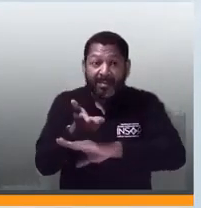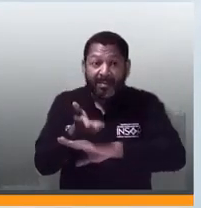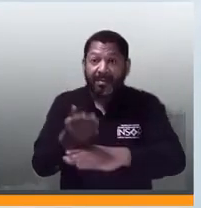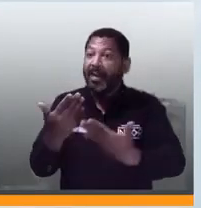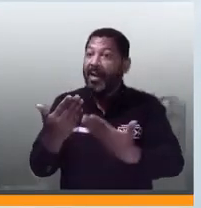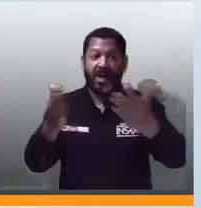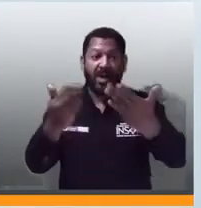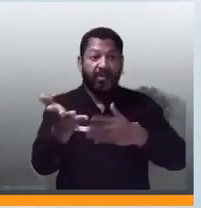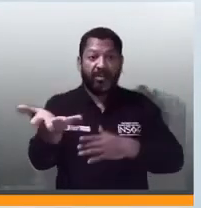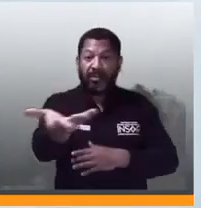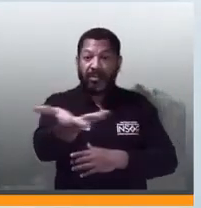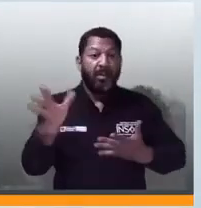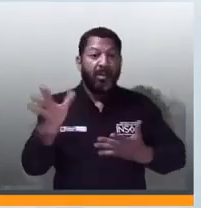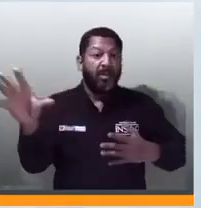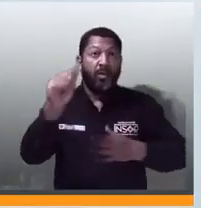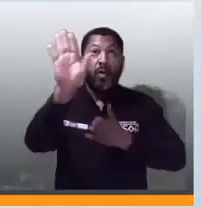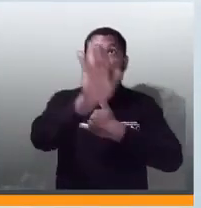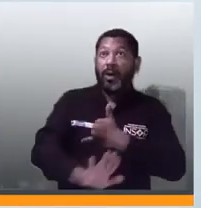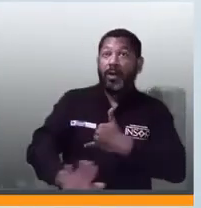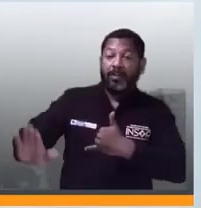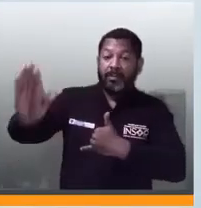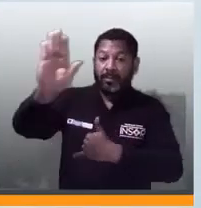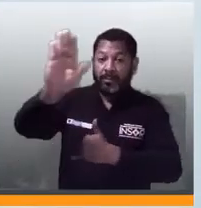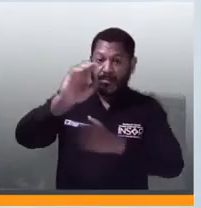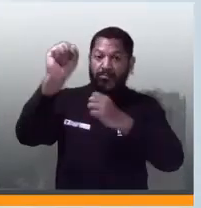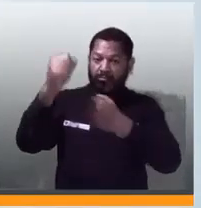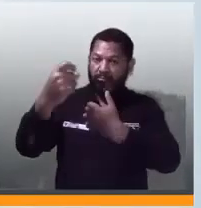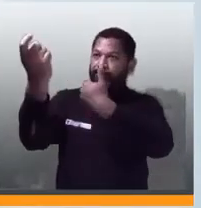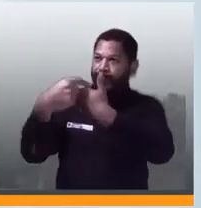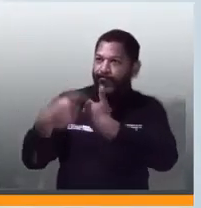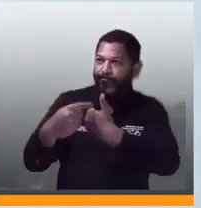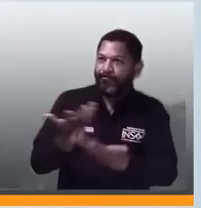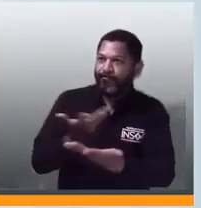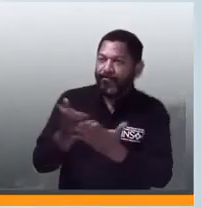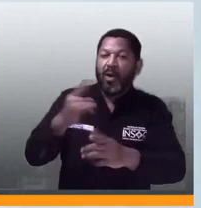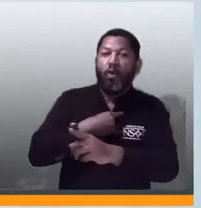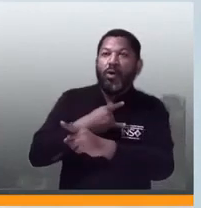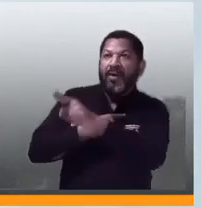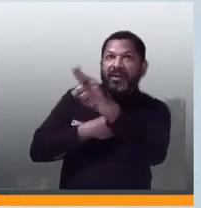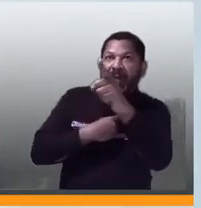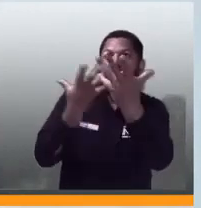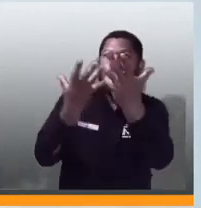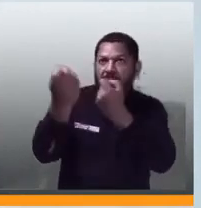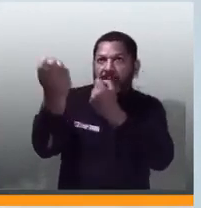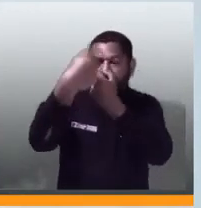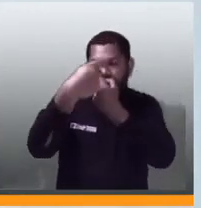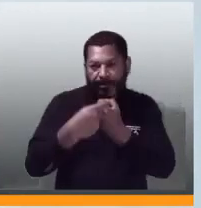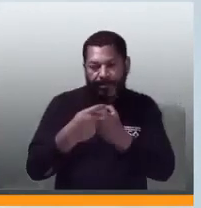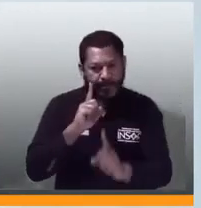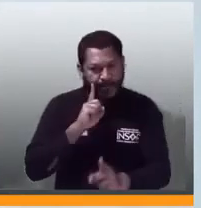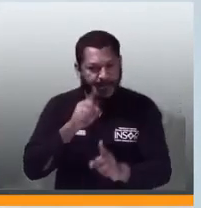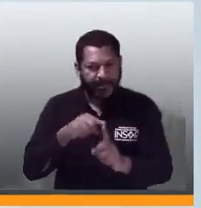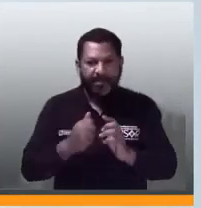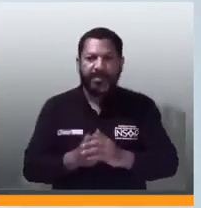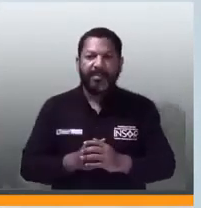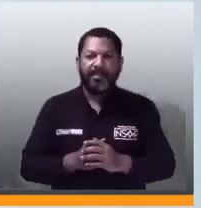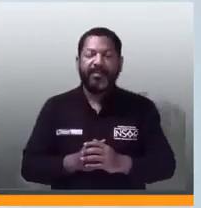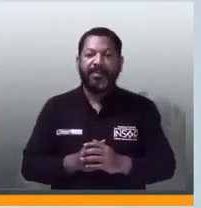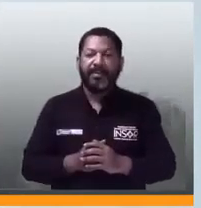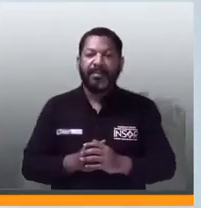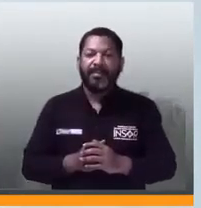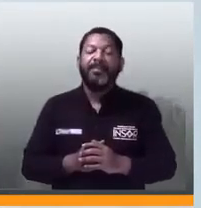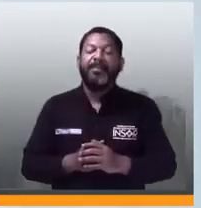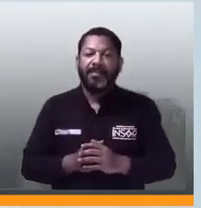hace abierto para todo el país, donde podrían participar las diferentes universidades. Y en este